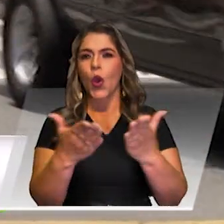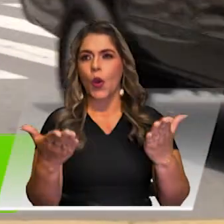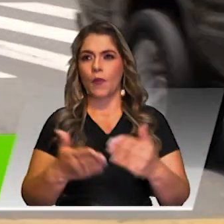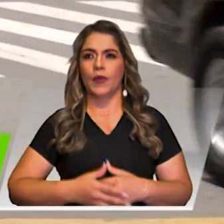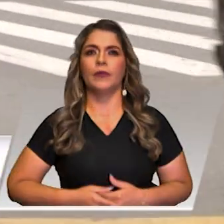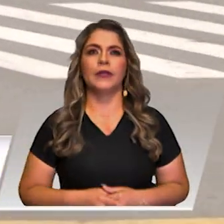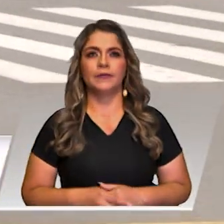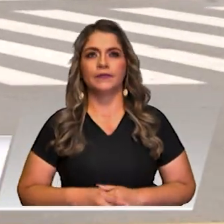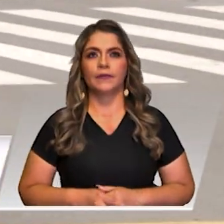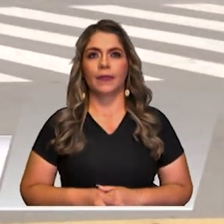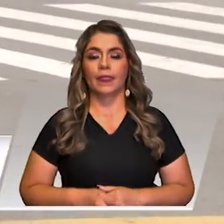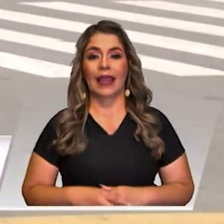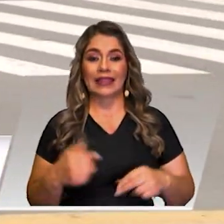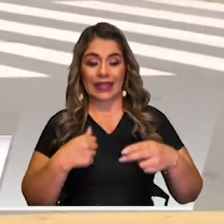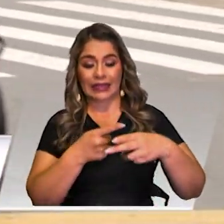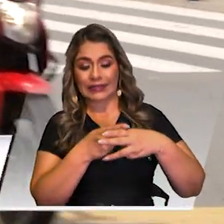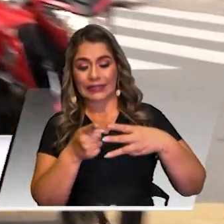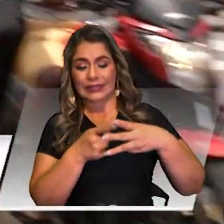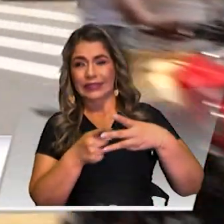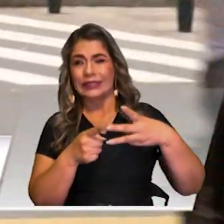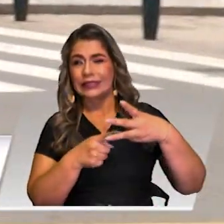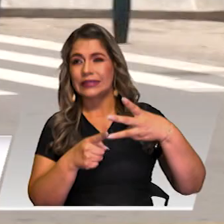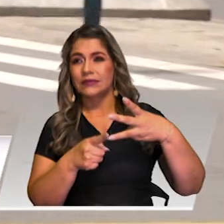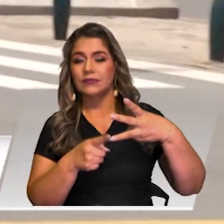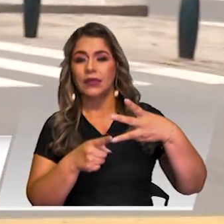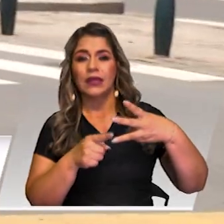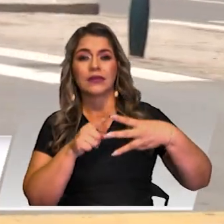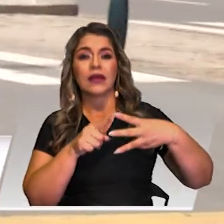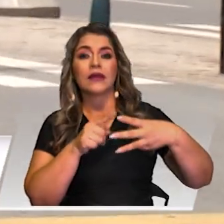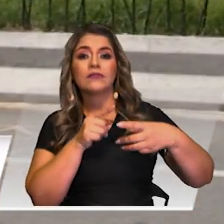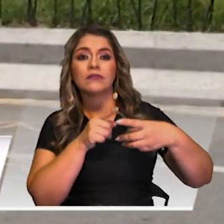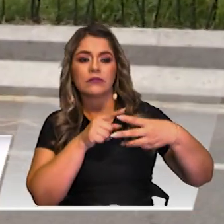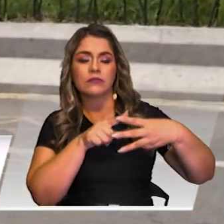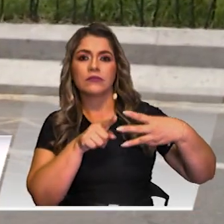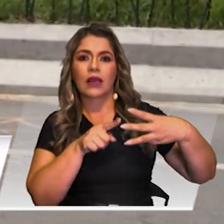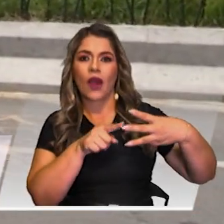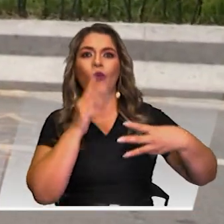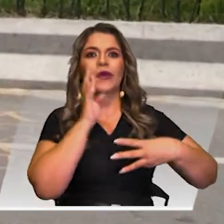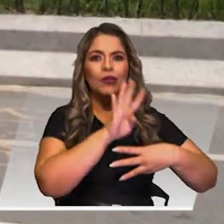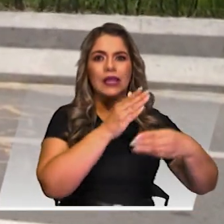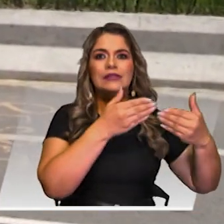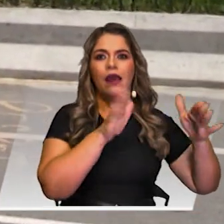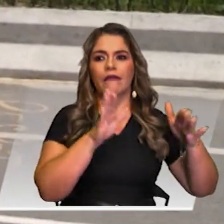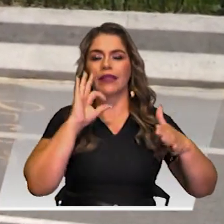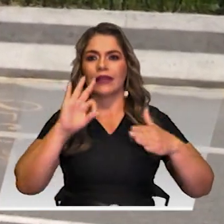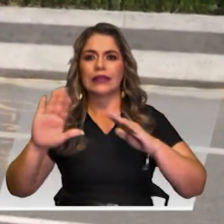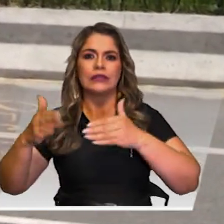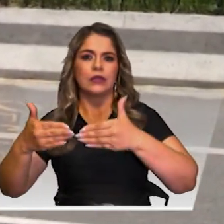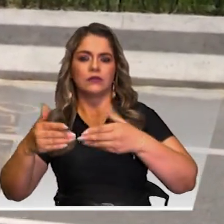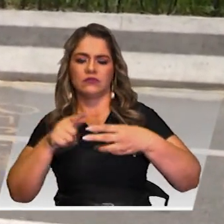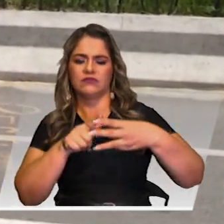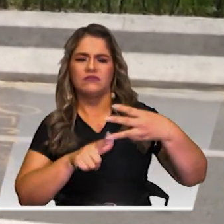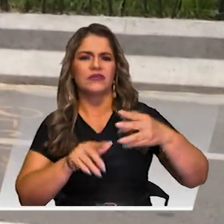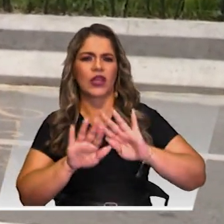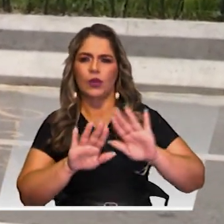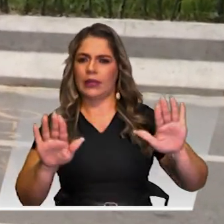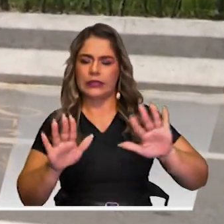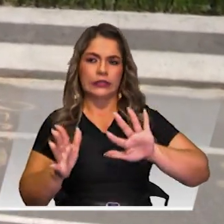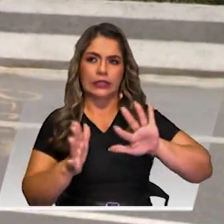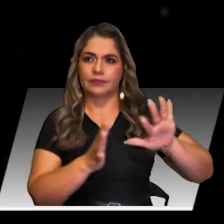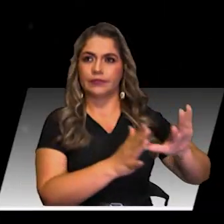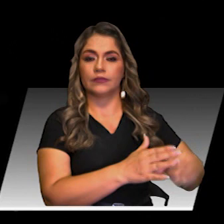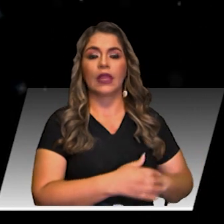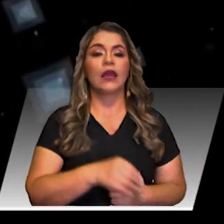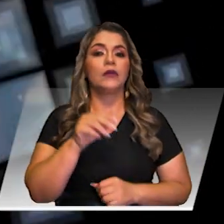luego de tres semanas donde estuvo vigente la medida restrictiva del acordeón esta ya no se aplicará más en antioquia en los